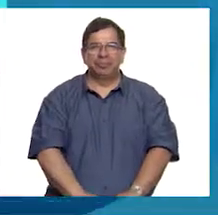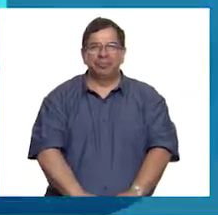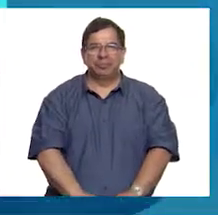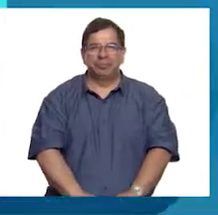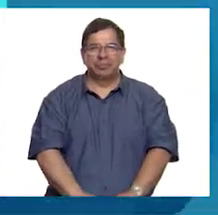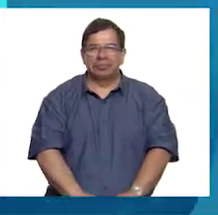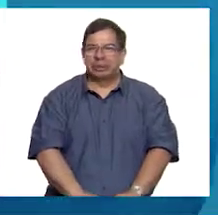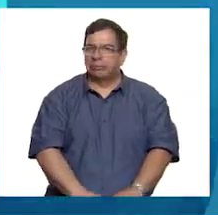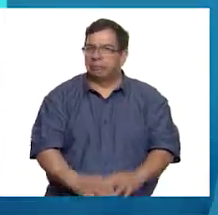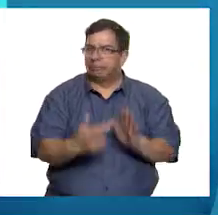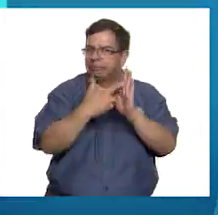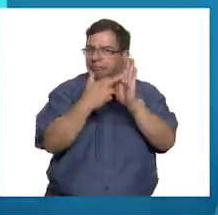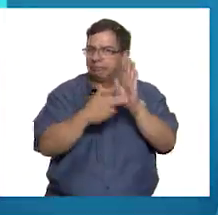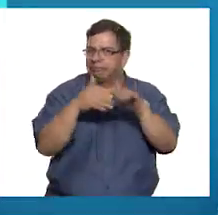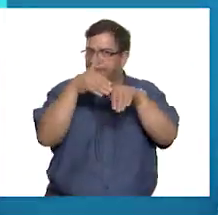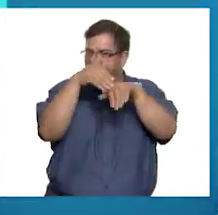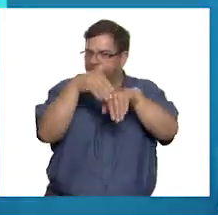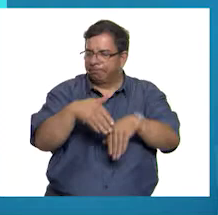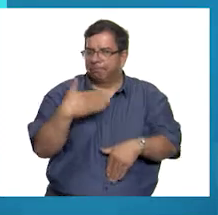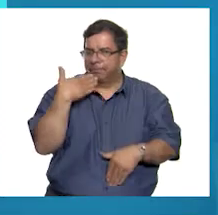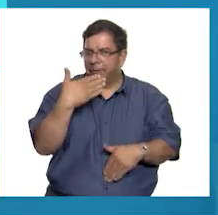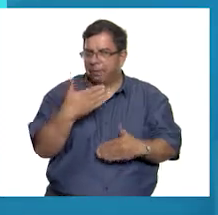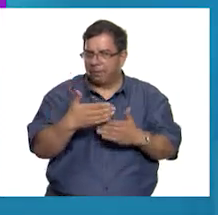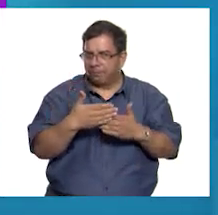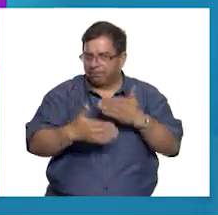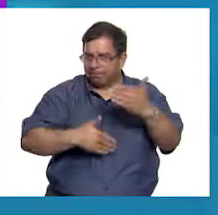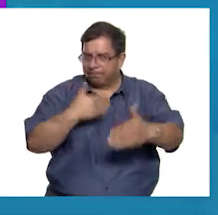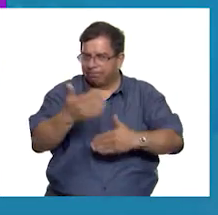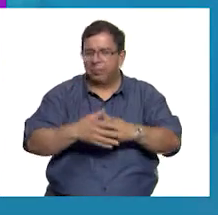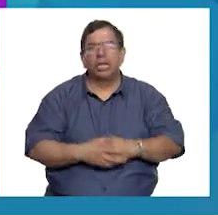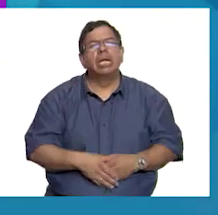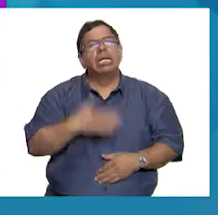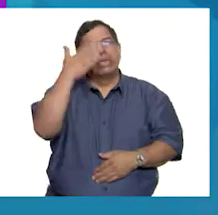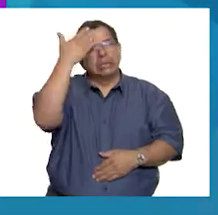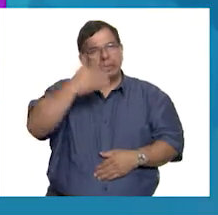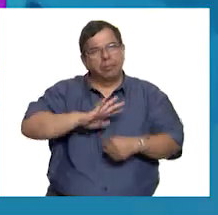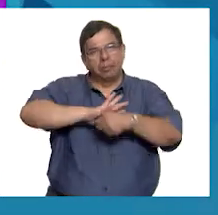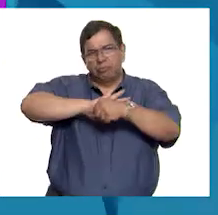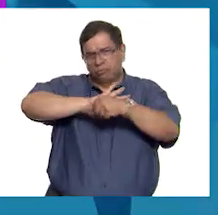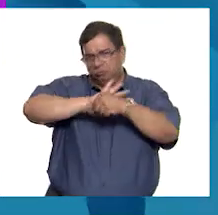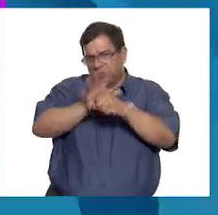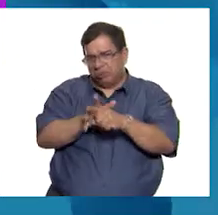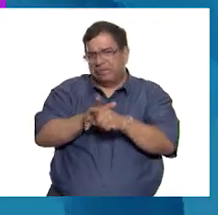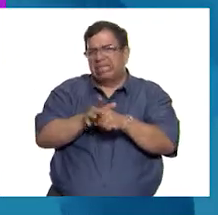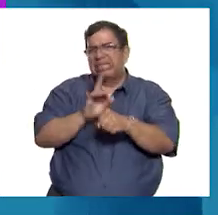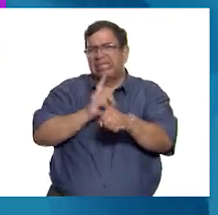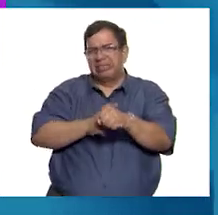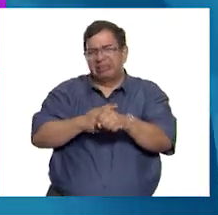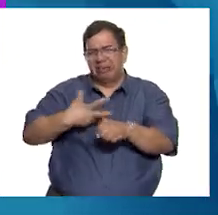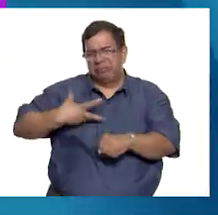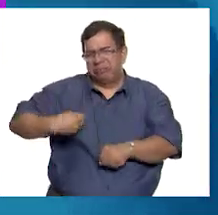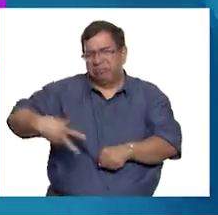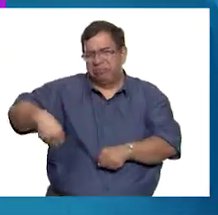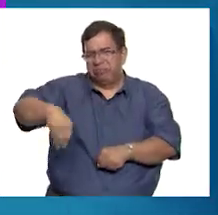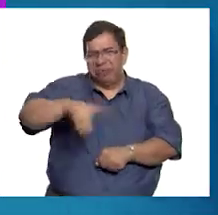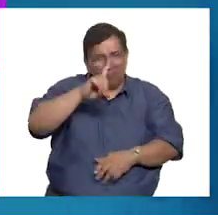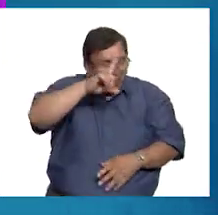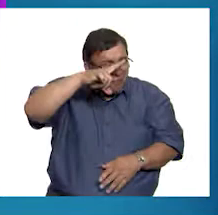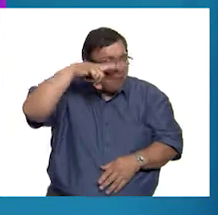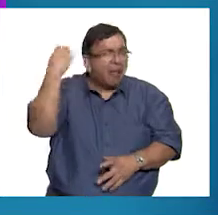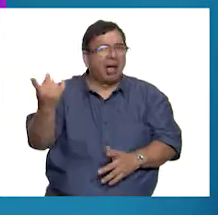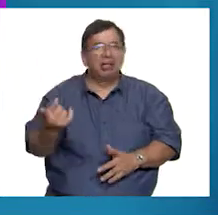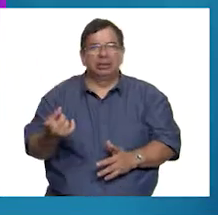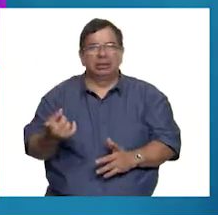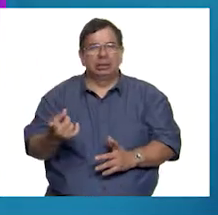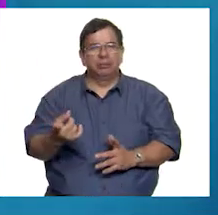Buenas prácticas para seguir adelante. Como todos sabemos, la COVID-19 es una enfermedad que se contagia muy fácilmente entre